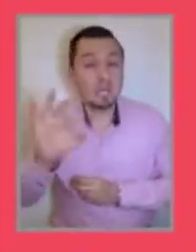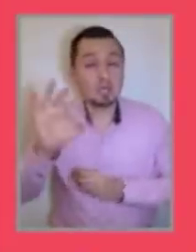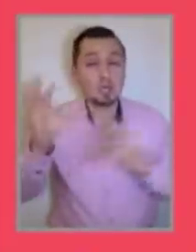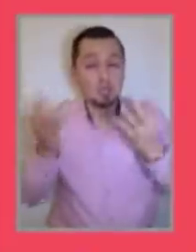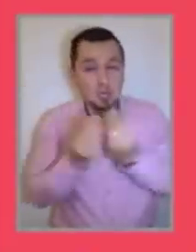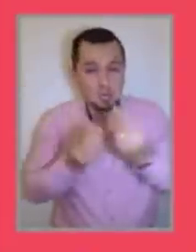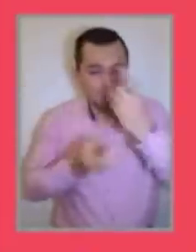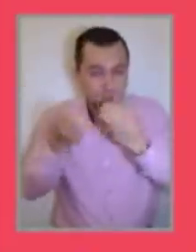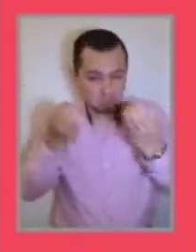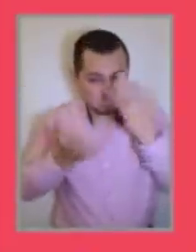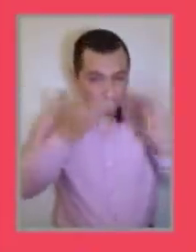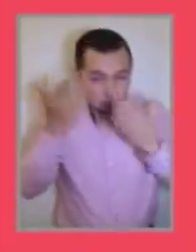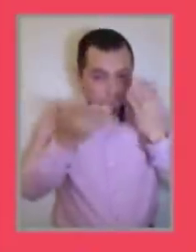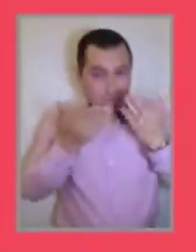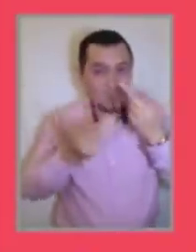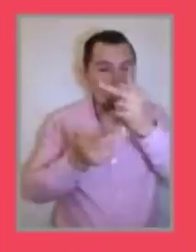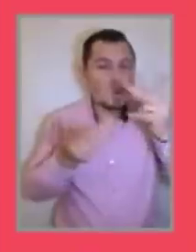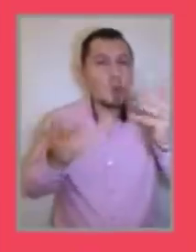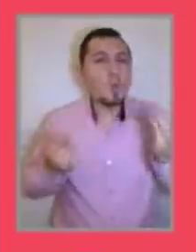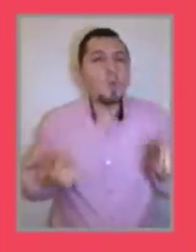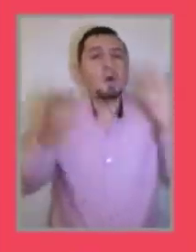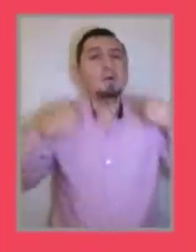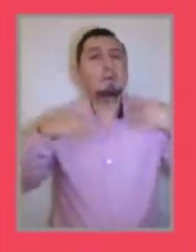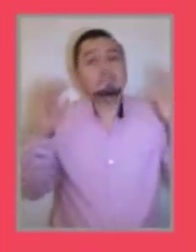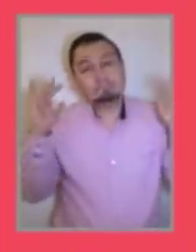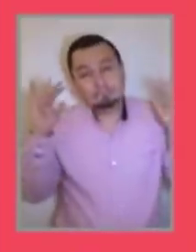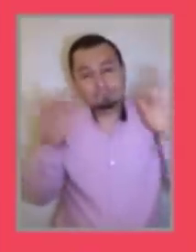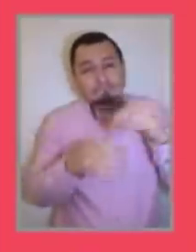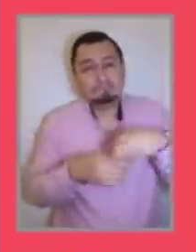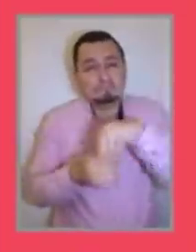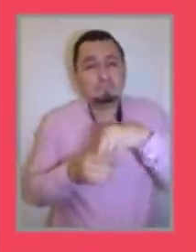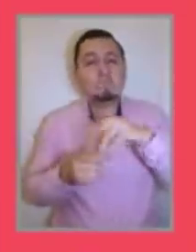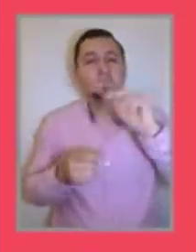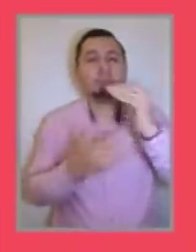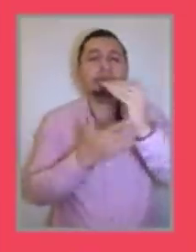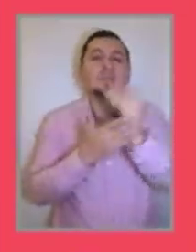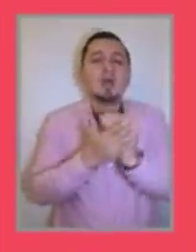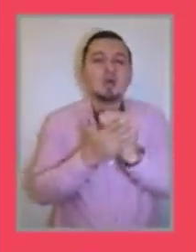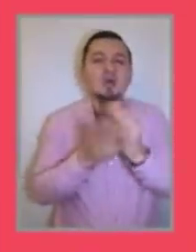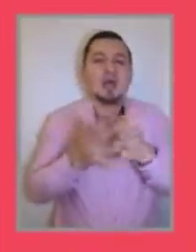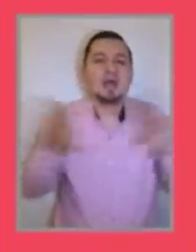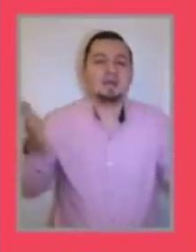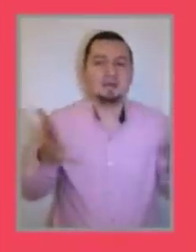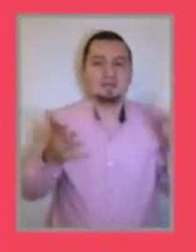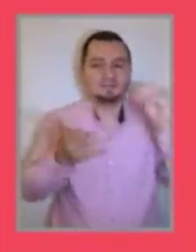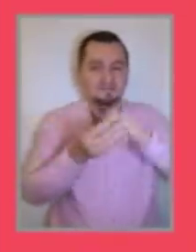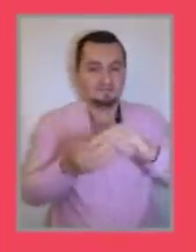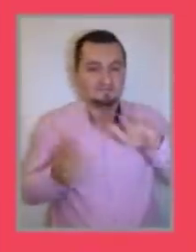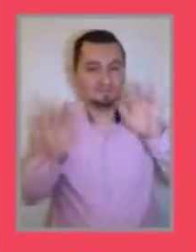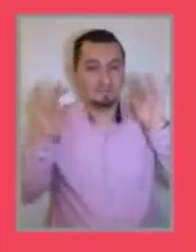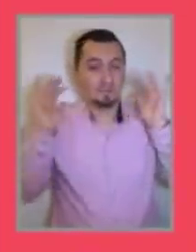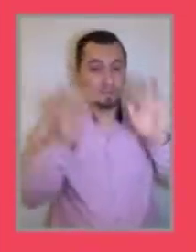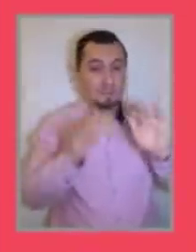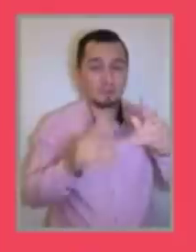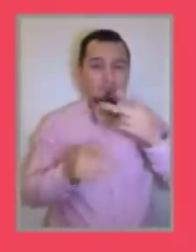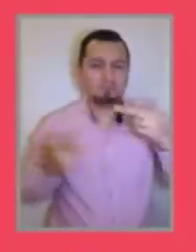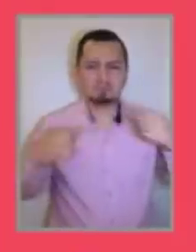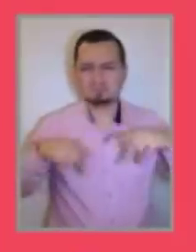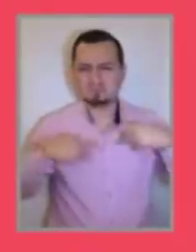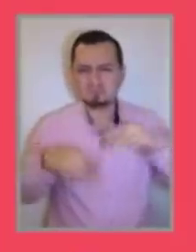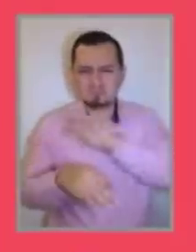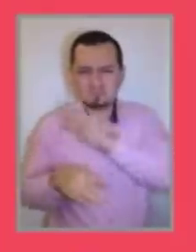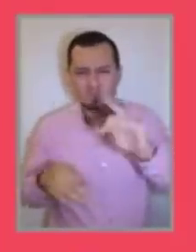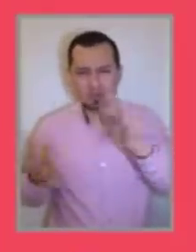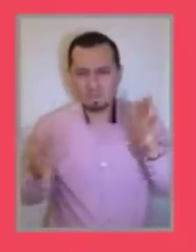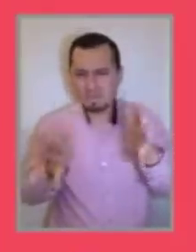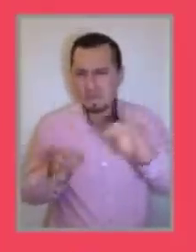las características de su matrícula, para evitar conglomeraciones demasiado grandes. Y la obligatoriedad en estas